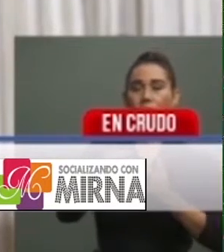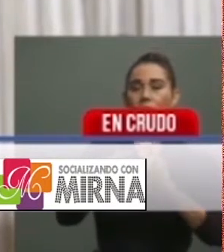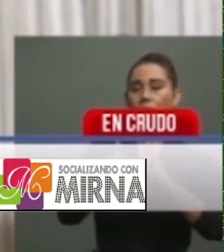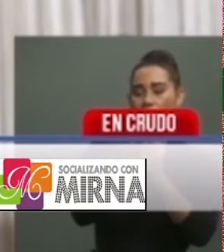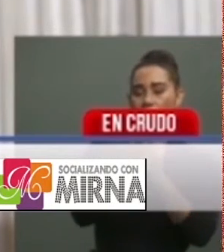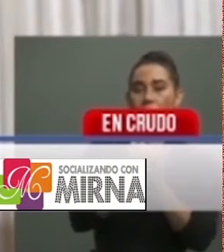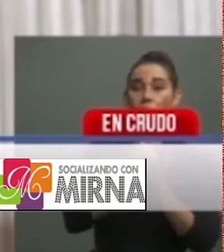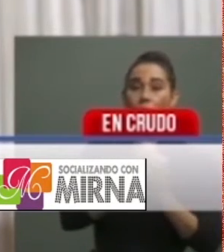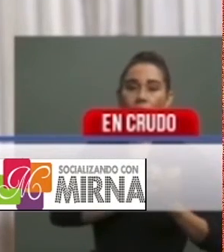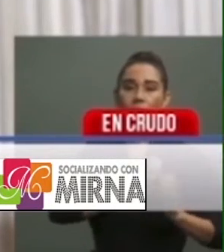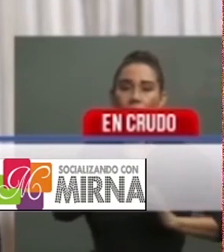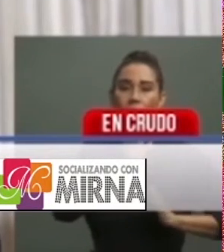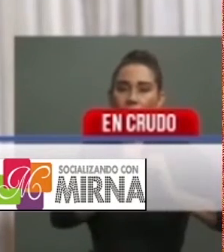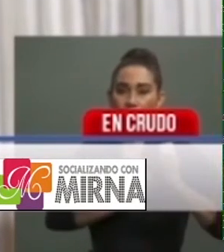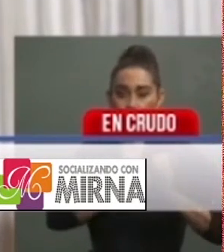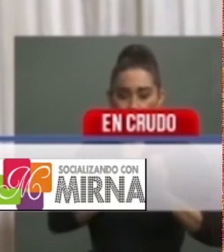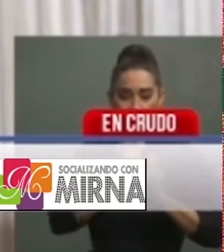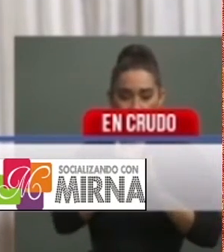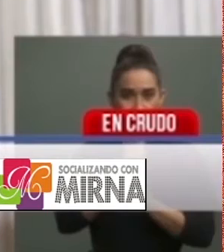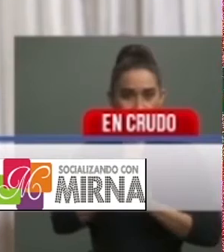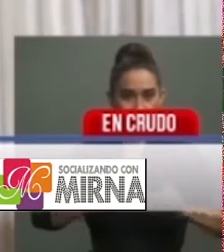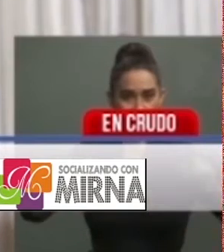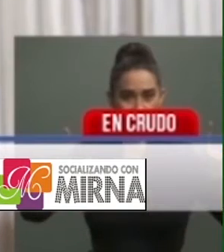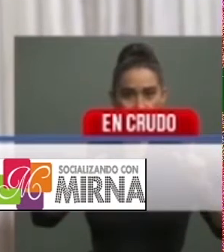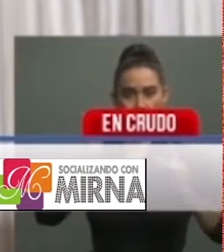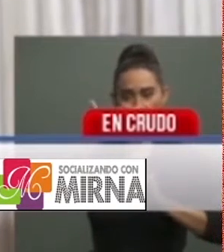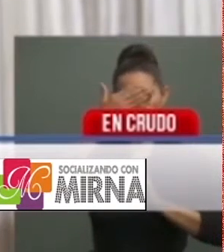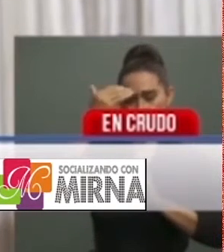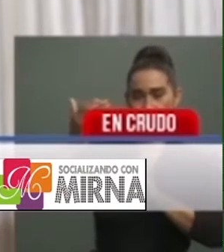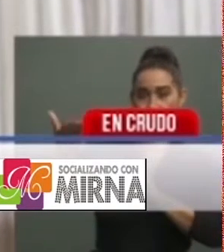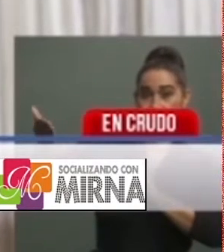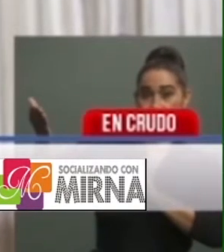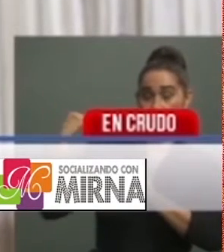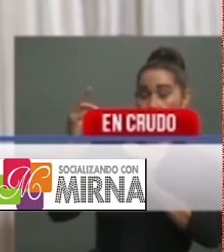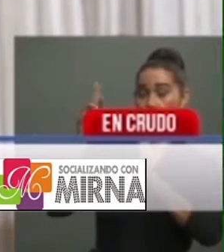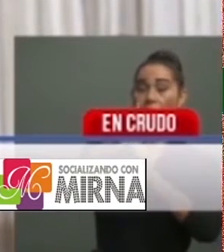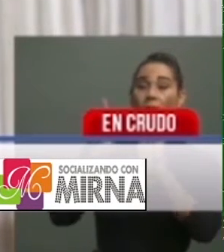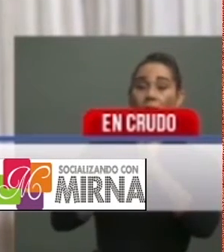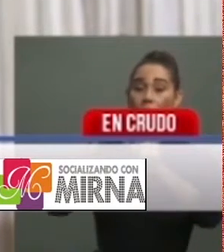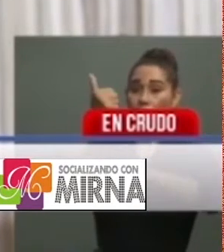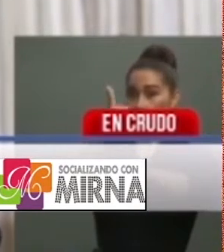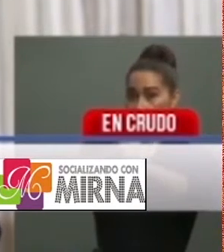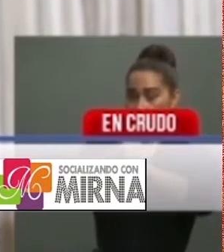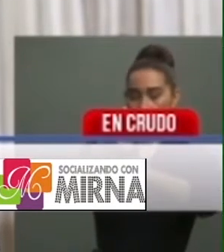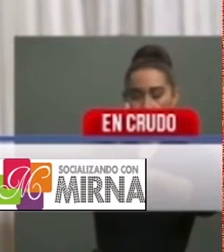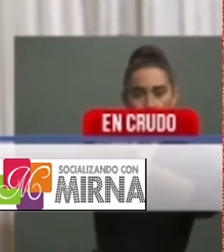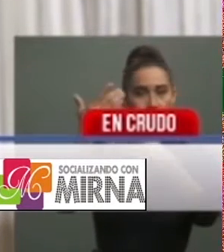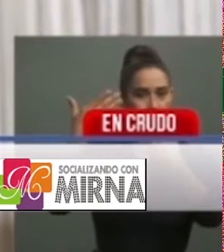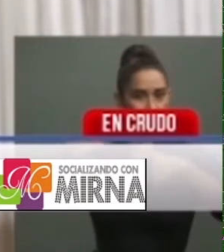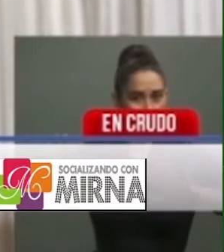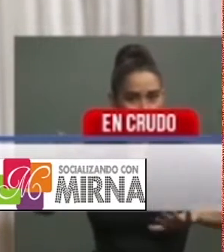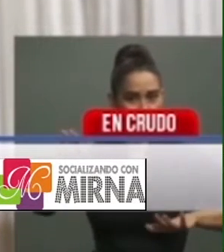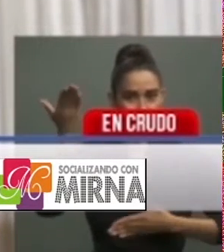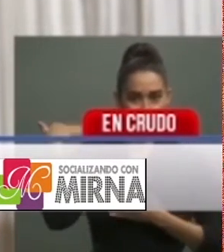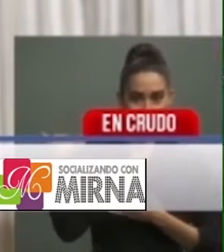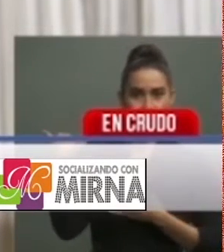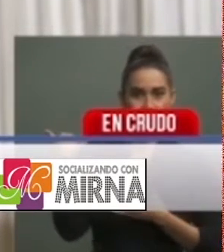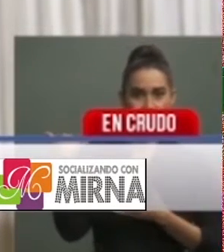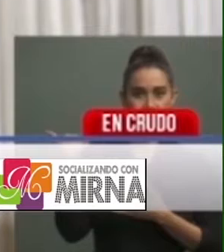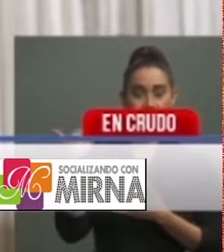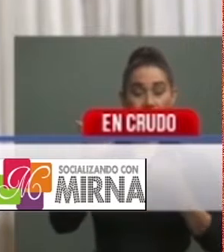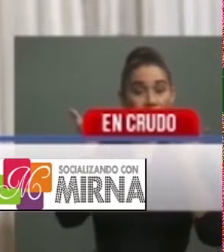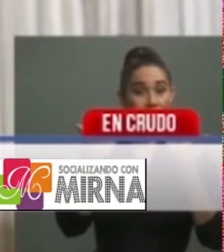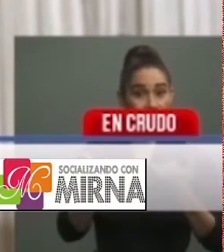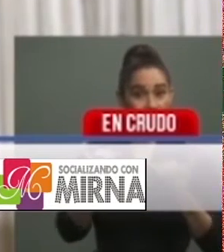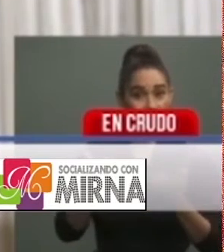sus empleos, que es muy necesario que son ahora mismo. Y ahora que la medida es cada cual que haga,